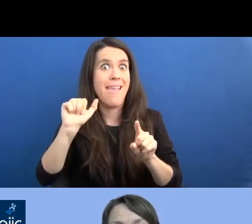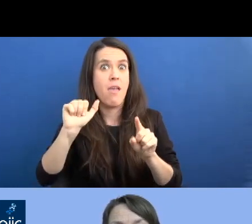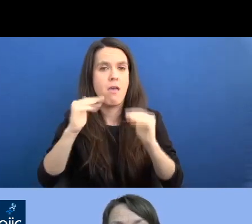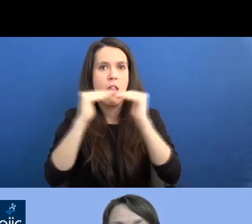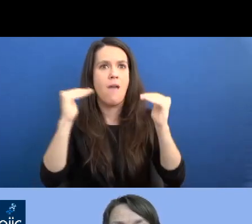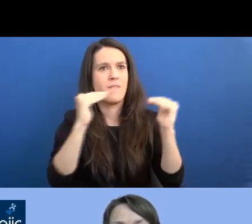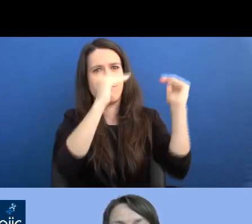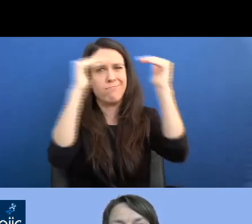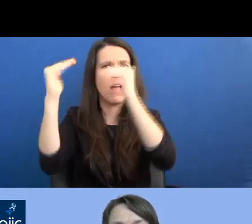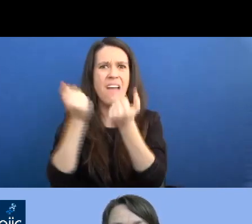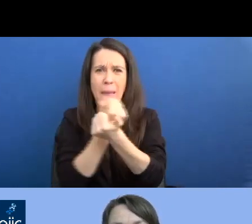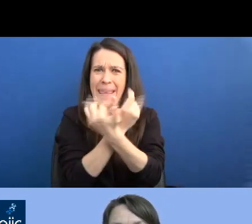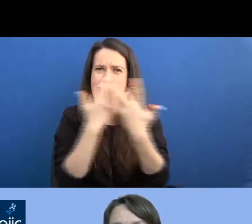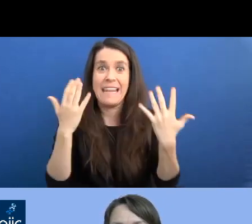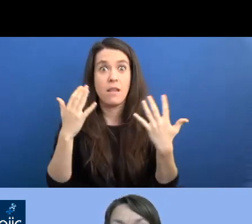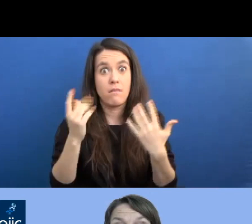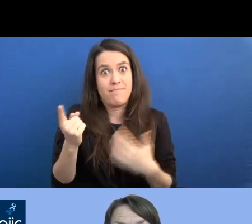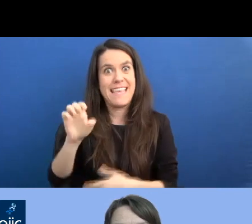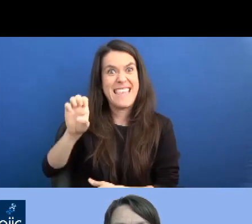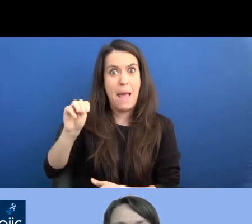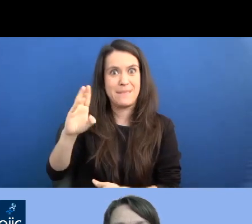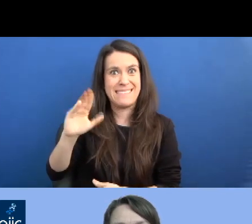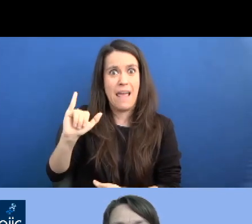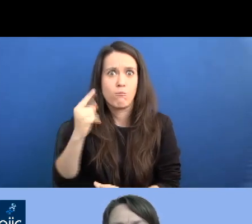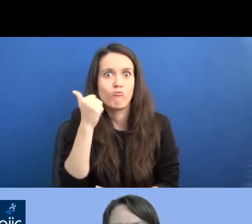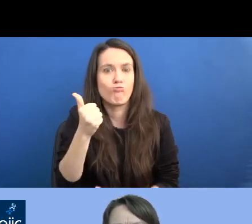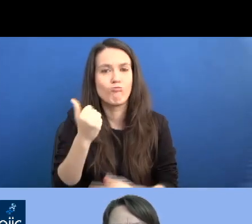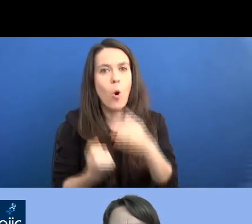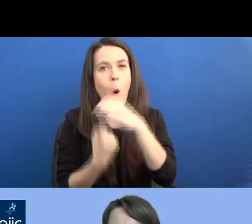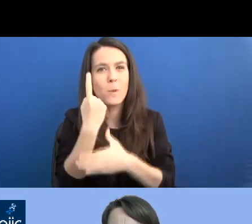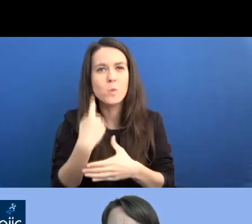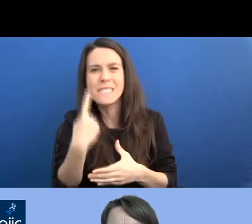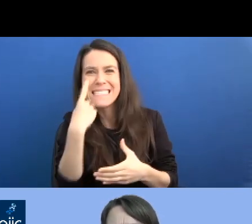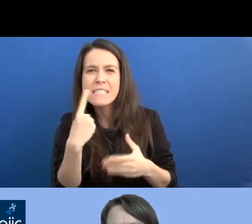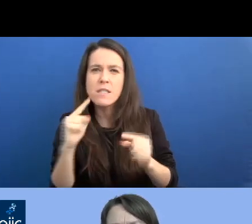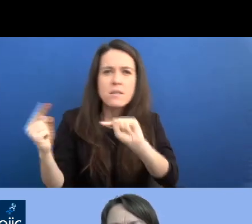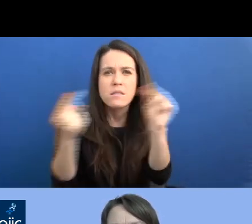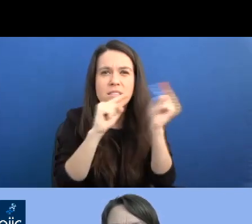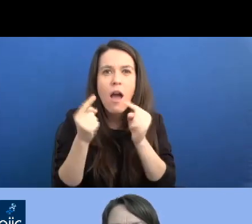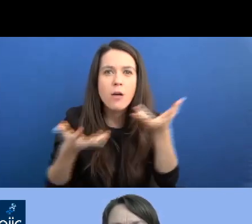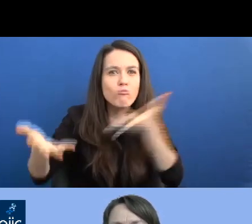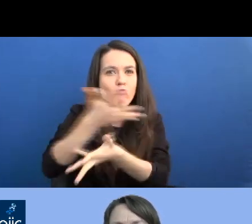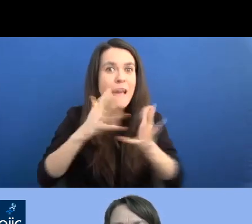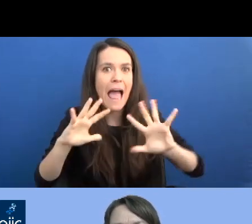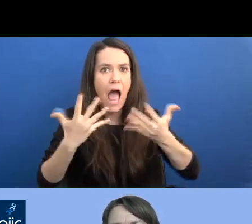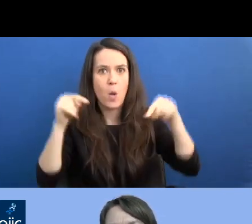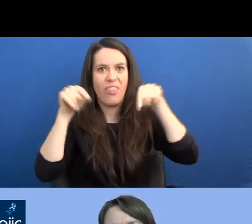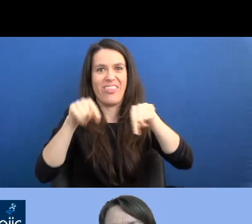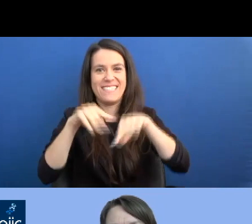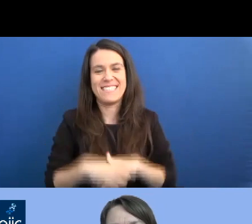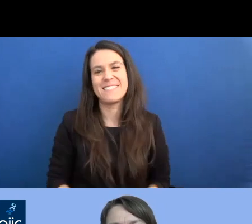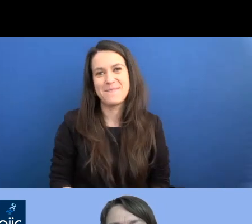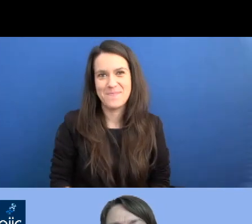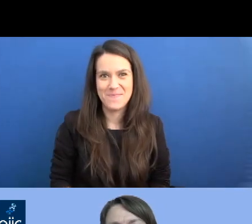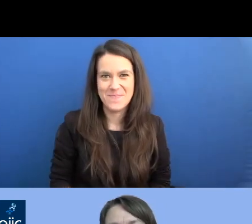con tanta especialización para aprender la interpretación de conferencias es una muy buena